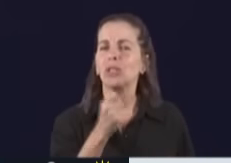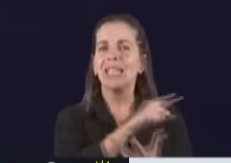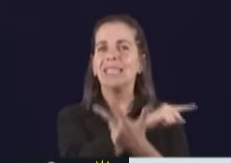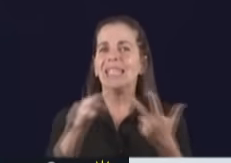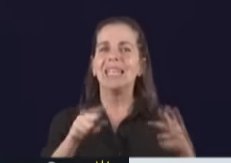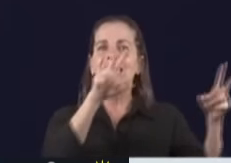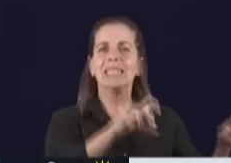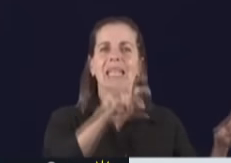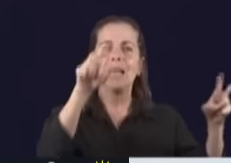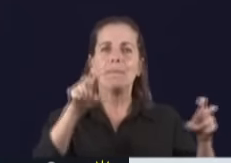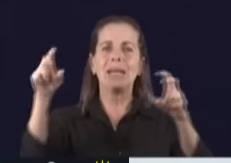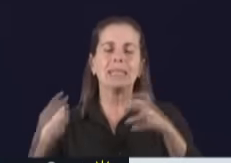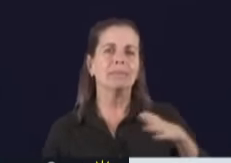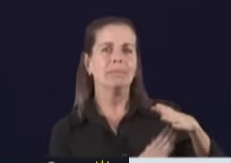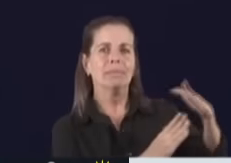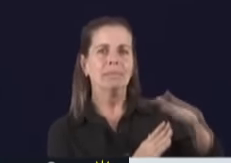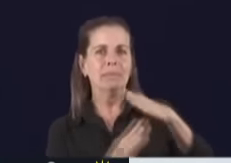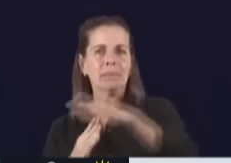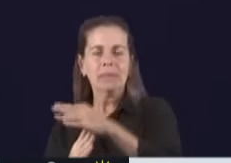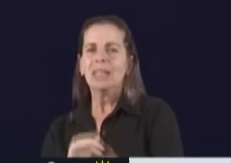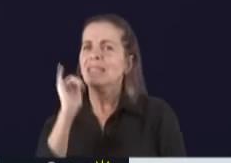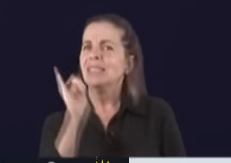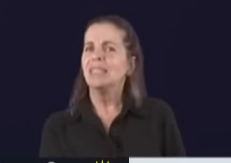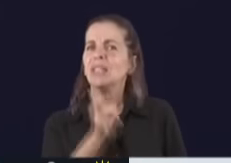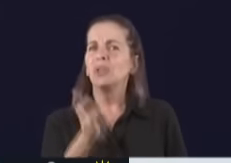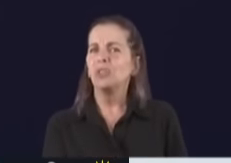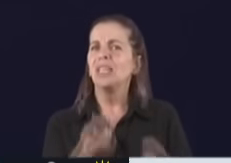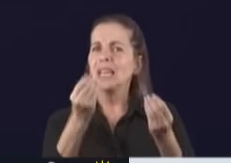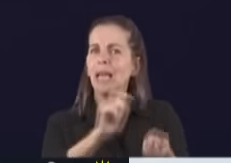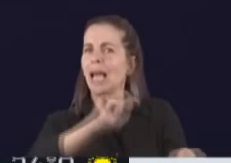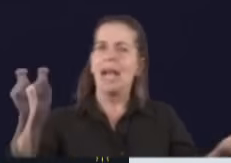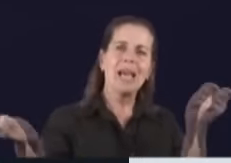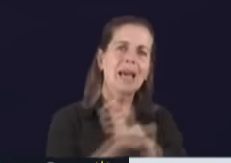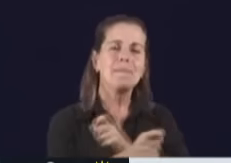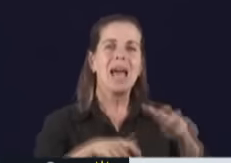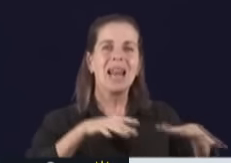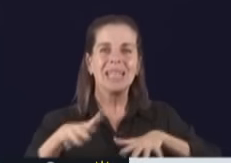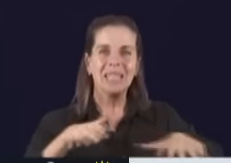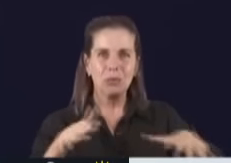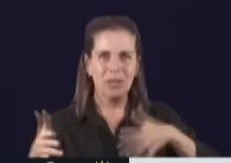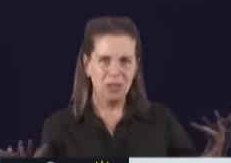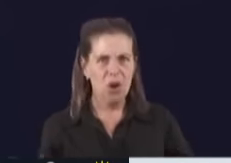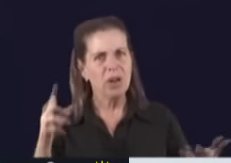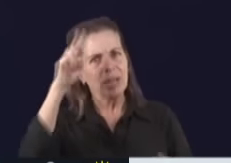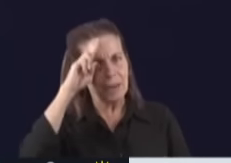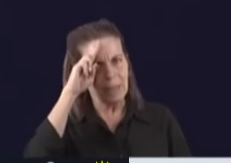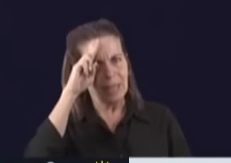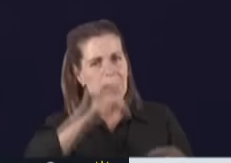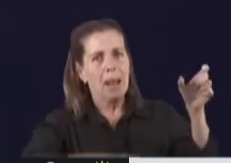esenciales, condición necesaria para que la gente pueda ejercer su libertad y progresar.